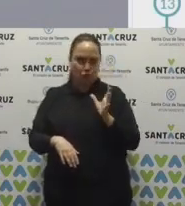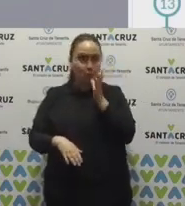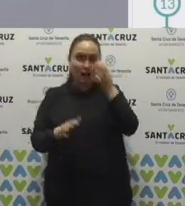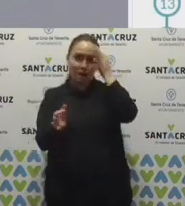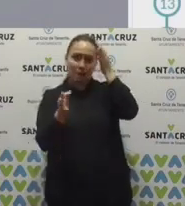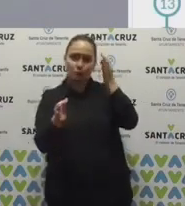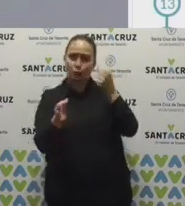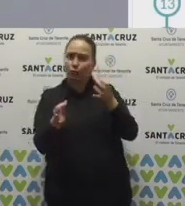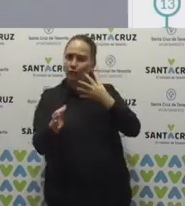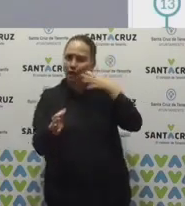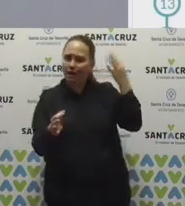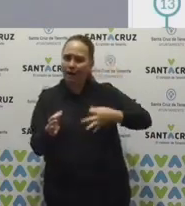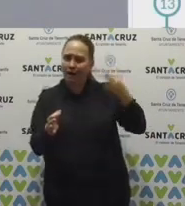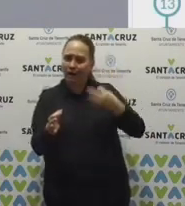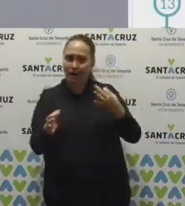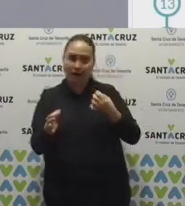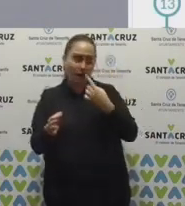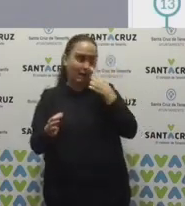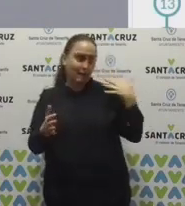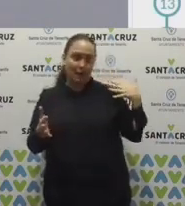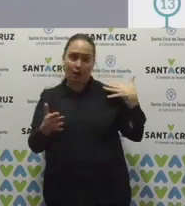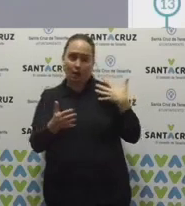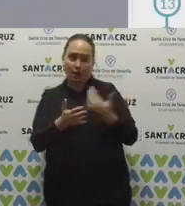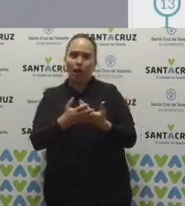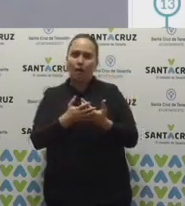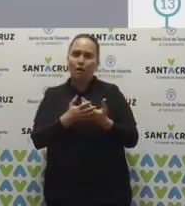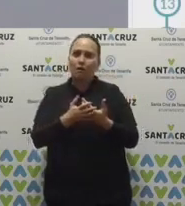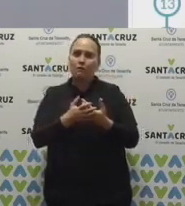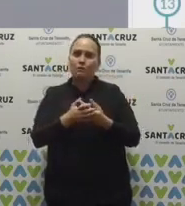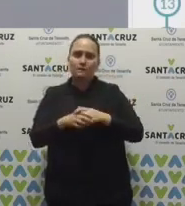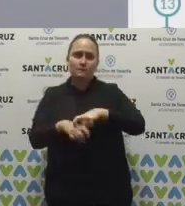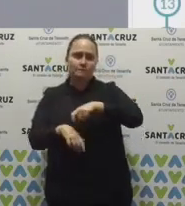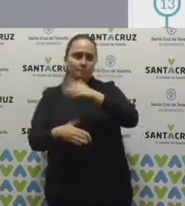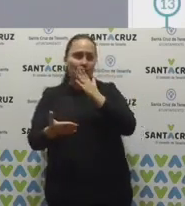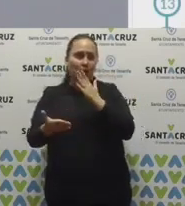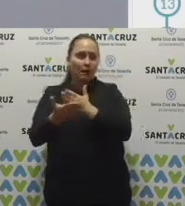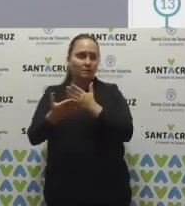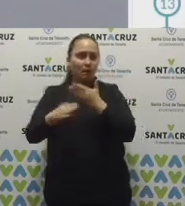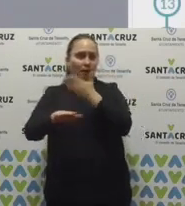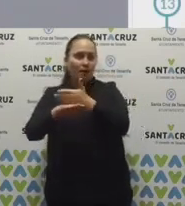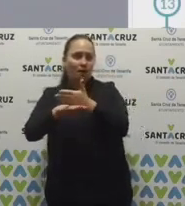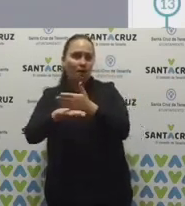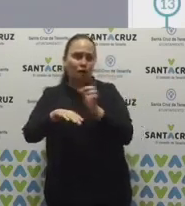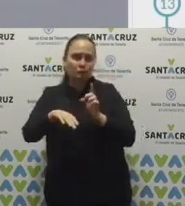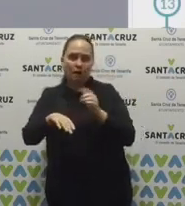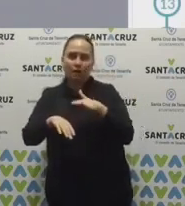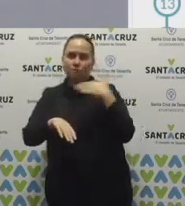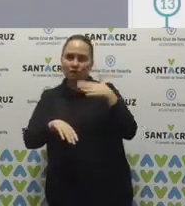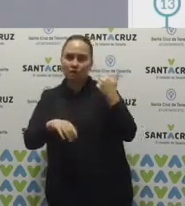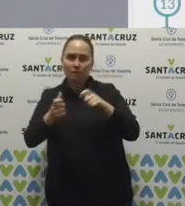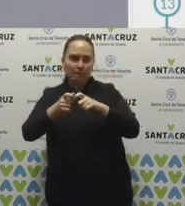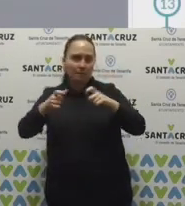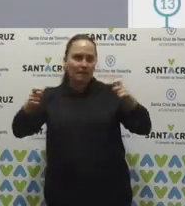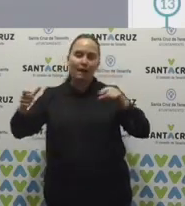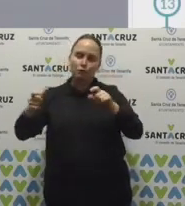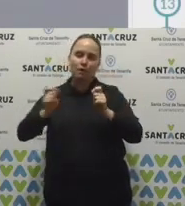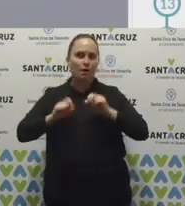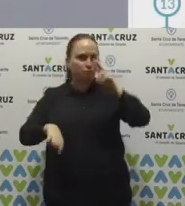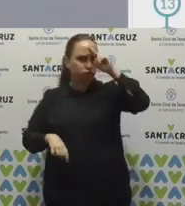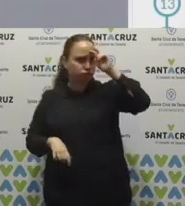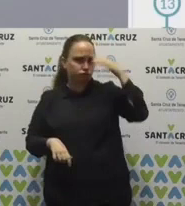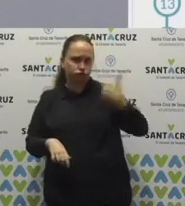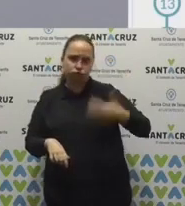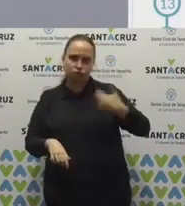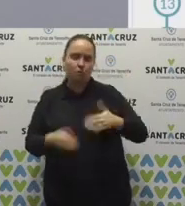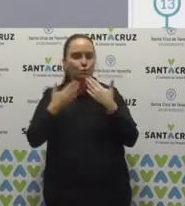en el último año ha crecido el ascend ismo escolar en santa cruz y ese dato nos preocupa muchísimo muchas gracias vamos a votar a favor